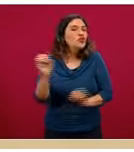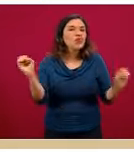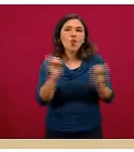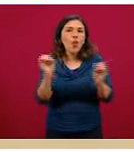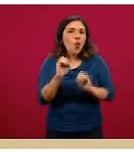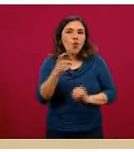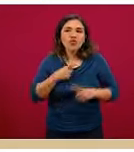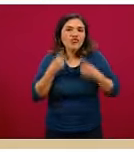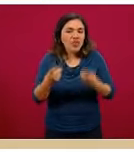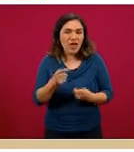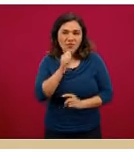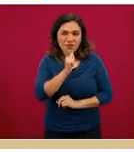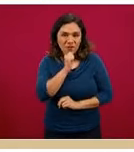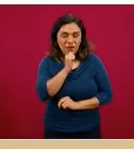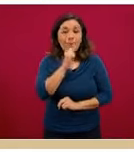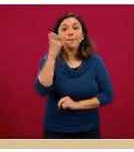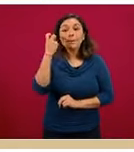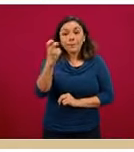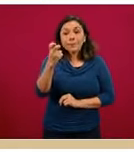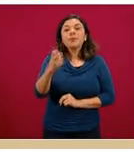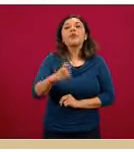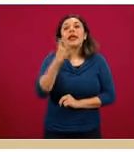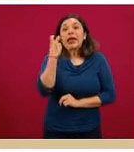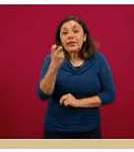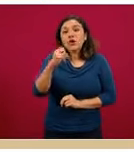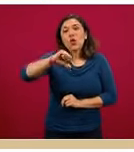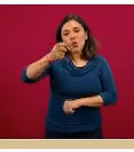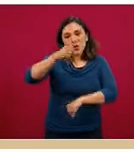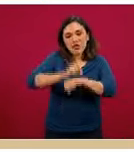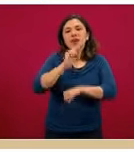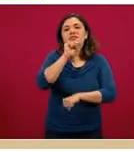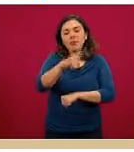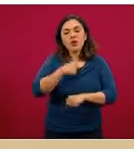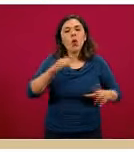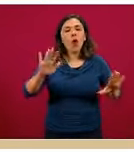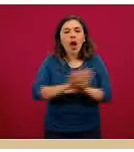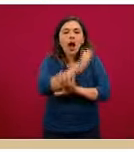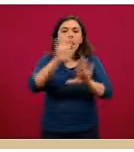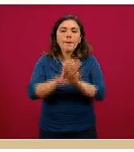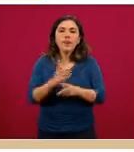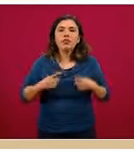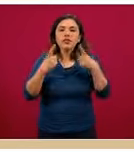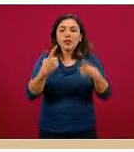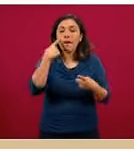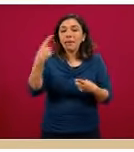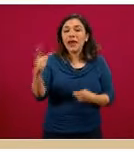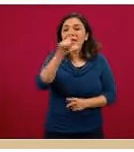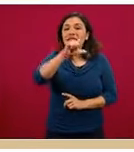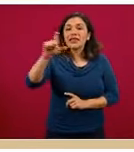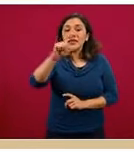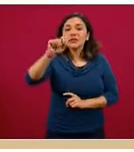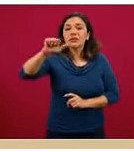su resultado. Precisamente en base a ello, el día de hoy también actualizamos con